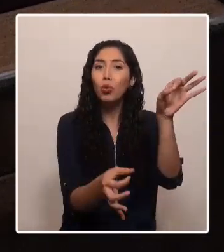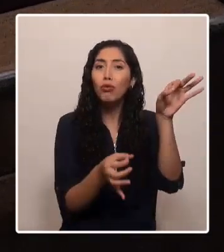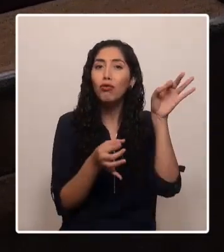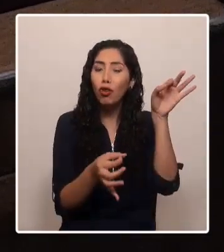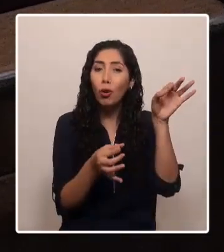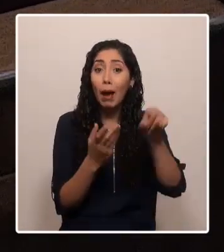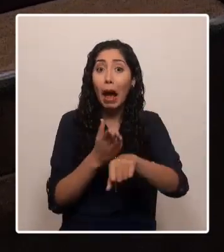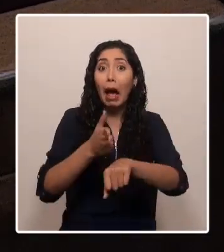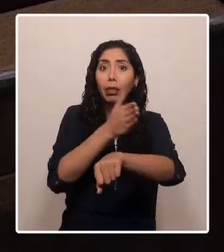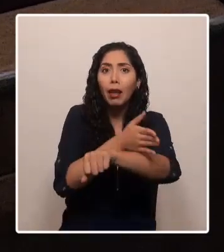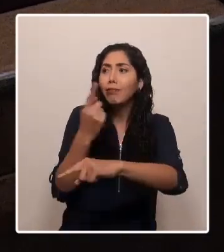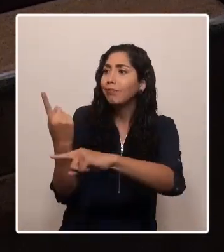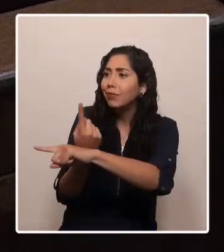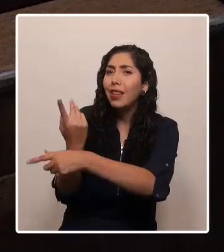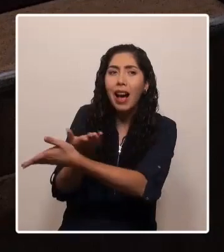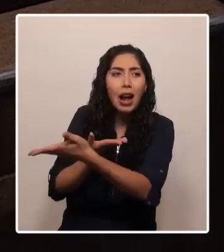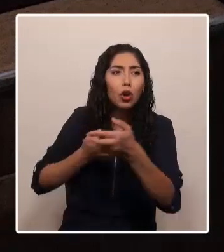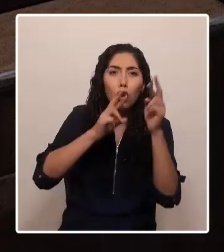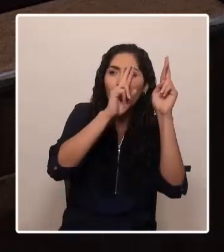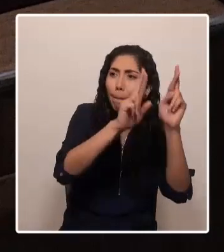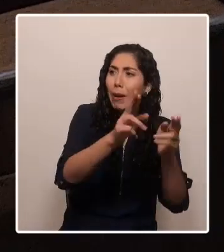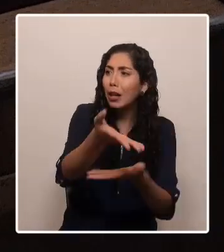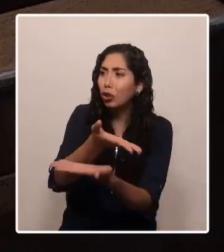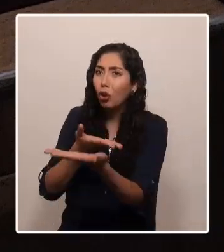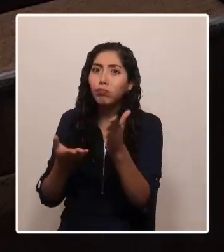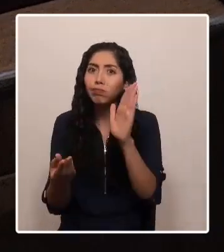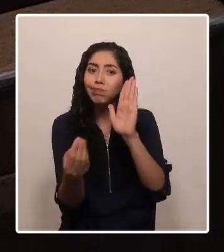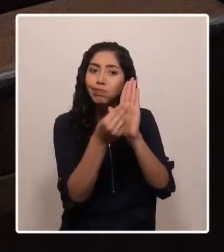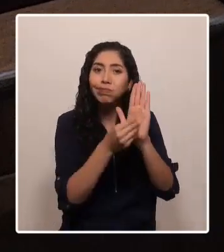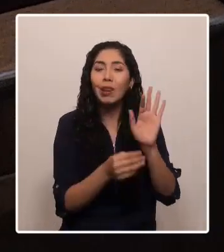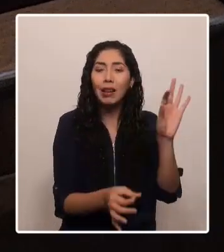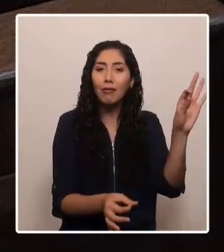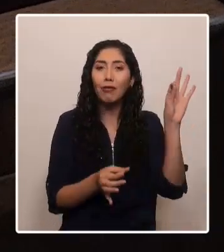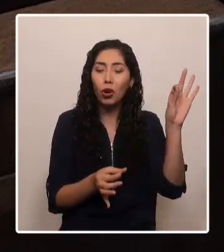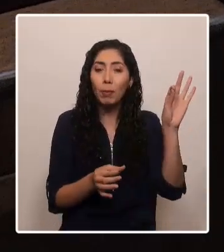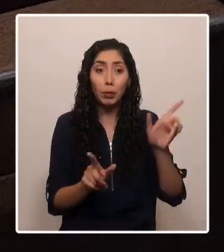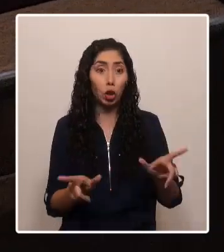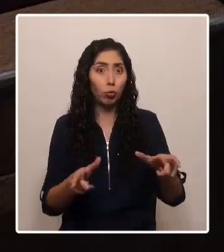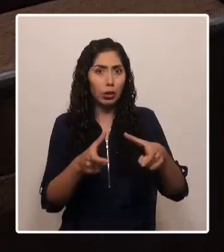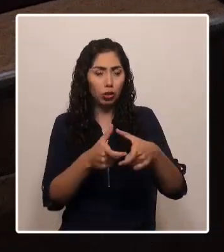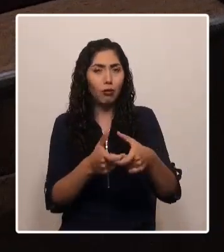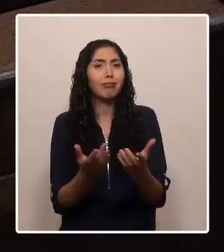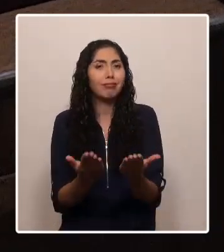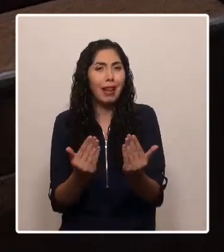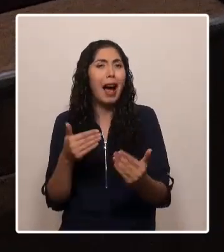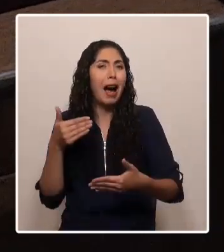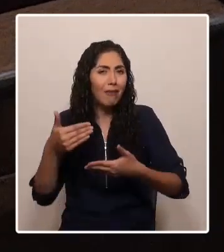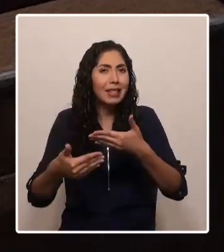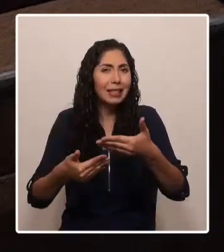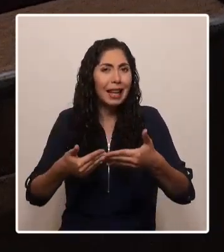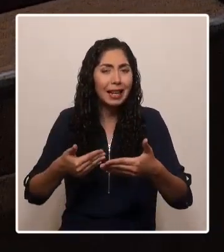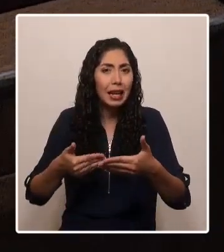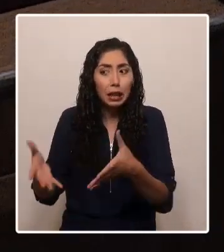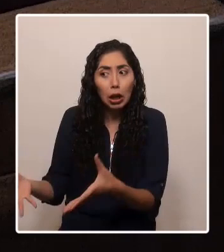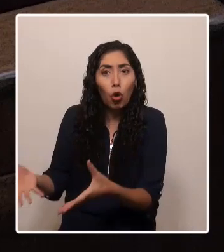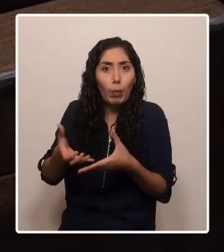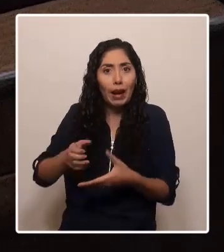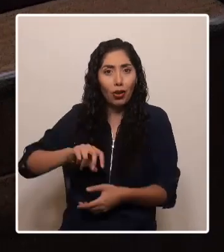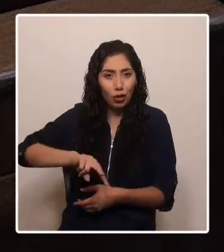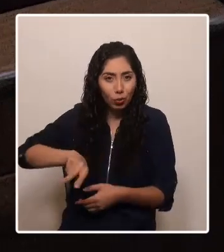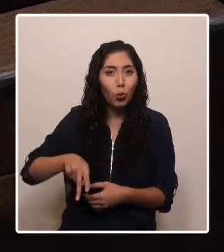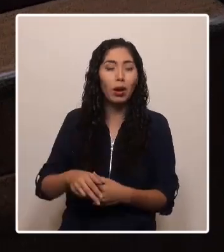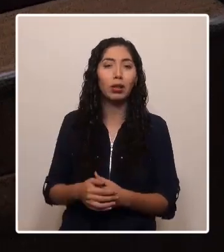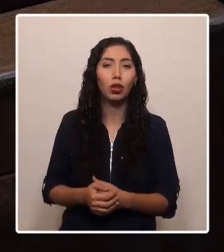la interacción y al respeto, una comisión que comprende la necesidad de avanzar en recuperar lo que es nuestro. Para ello me referiré a los